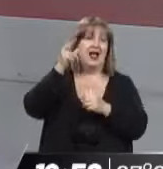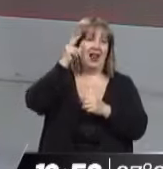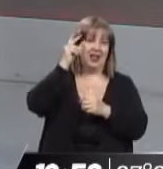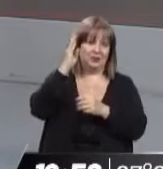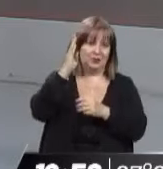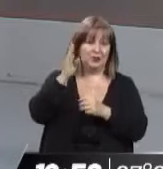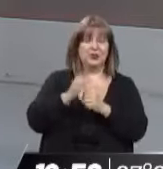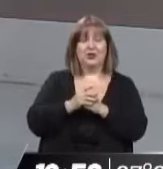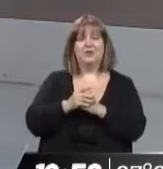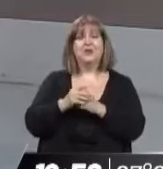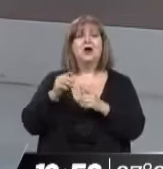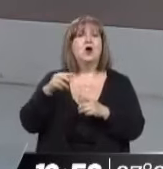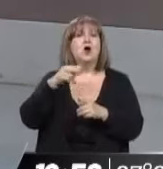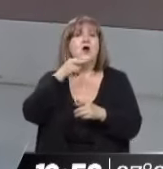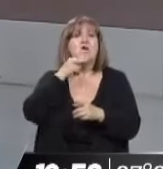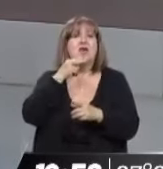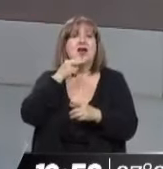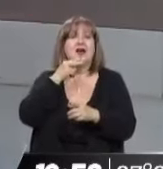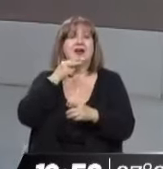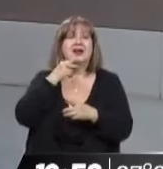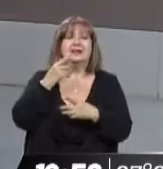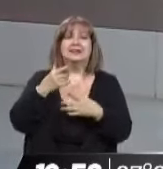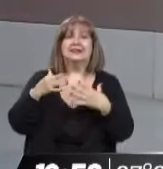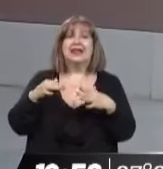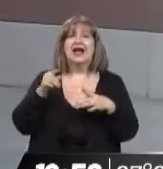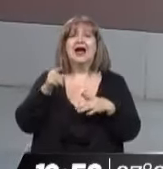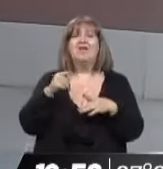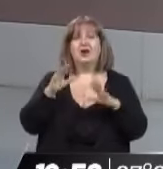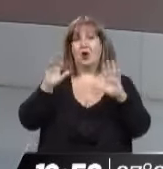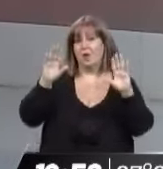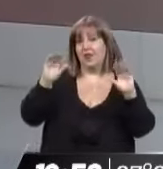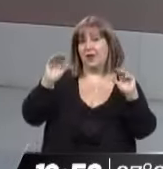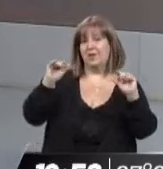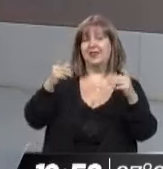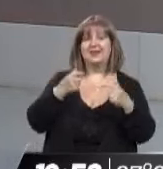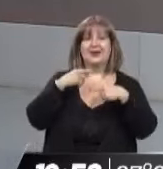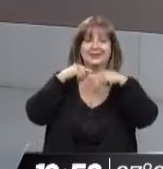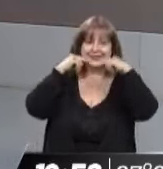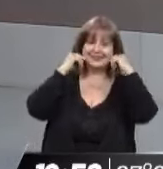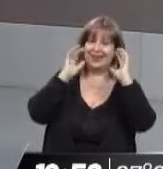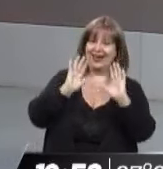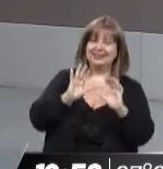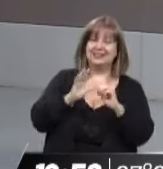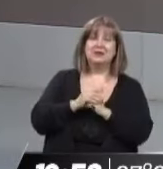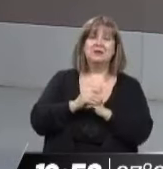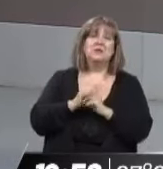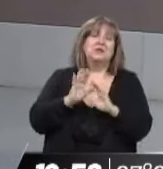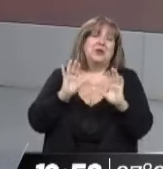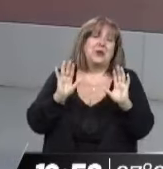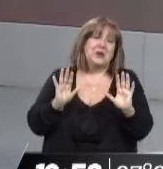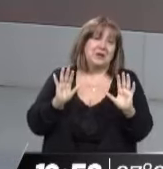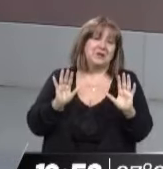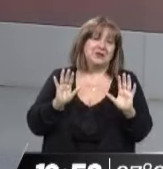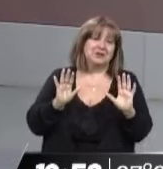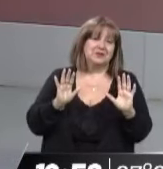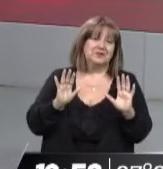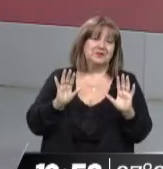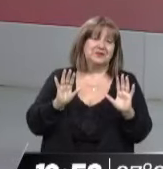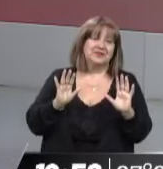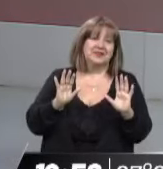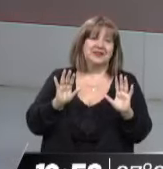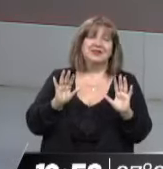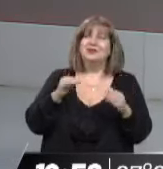Hay virales, hoy es viernes más que nunca. Hoy es viernes más que nunca para ir despidiéndonos con una sonrisa. No sé si es tanto la